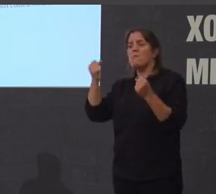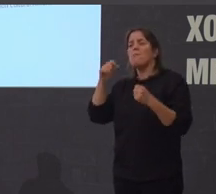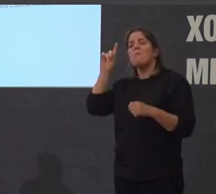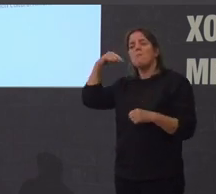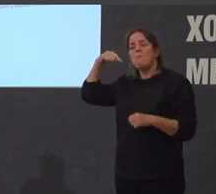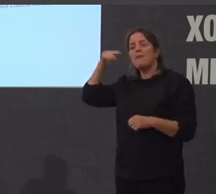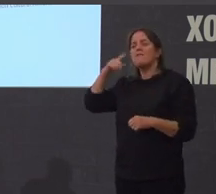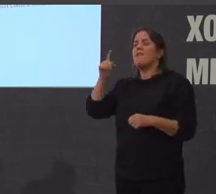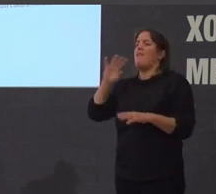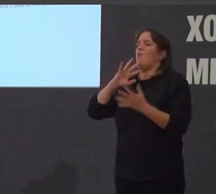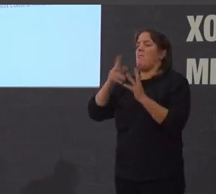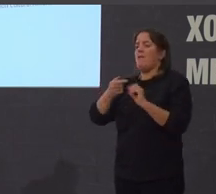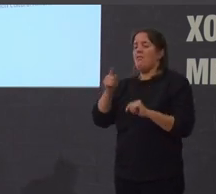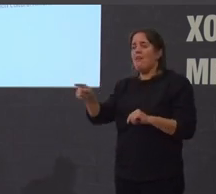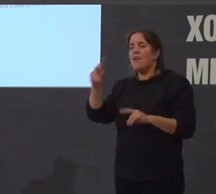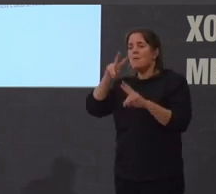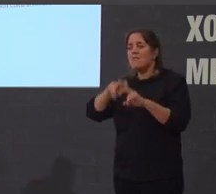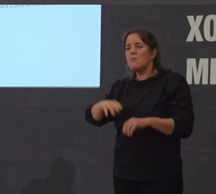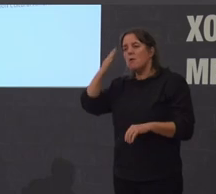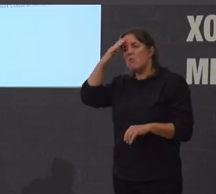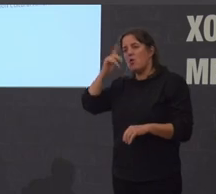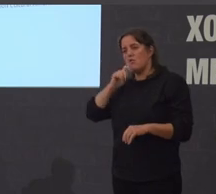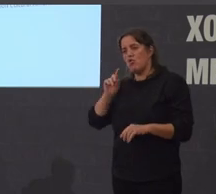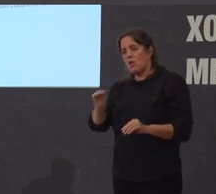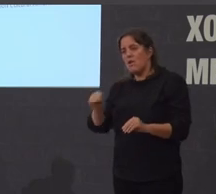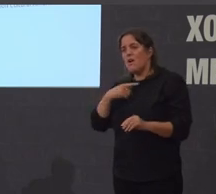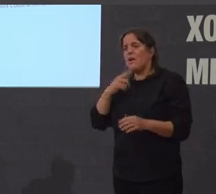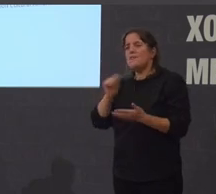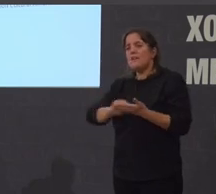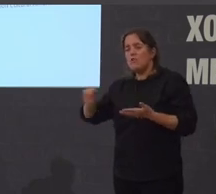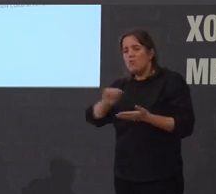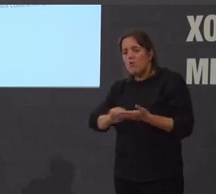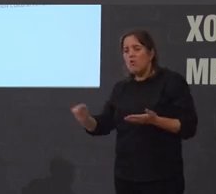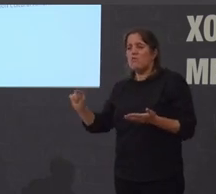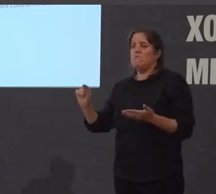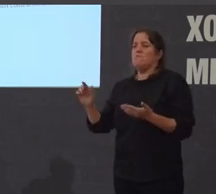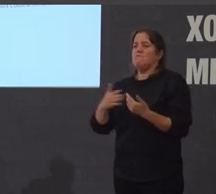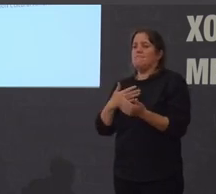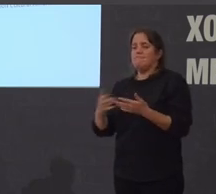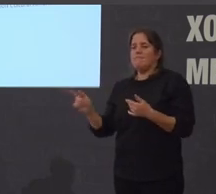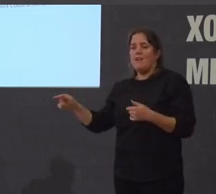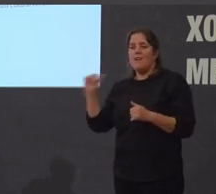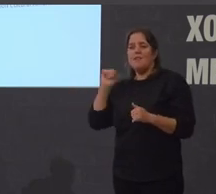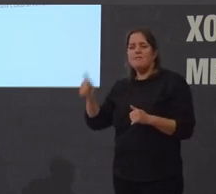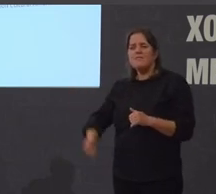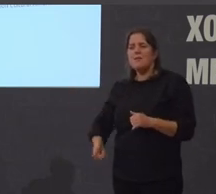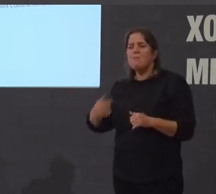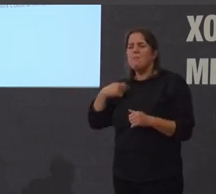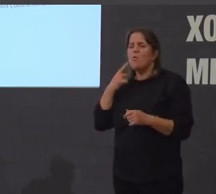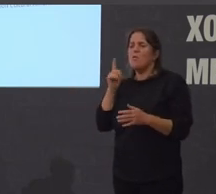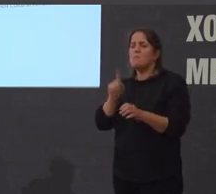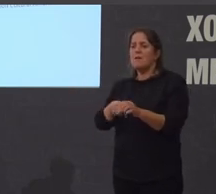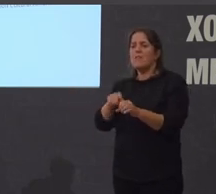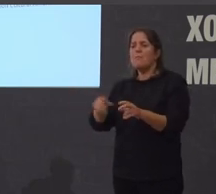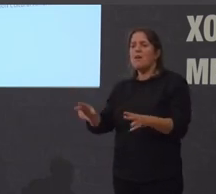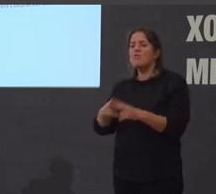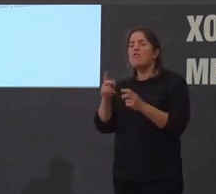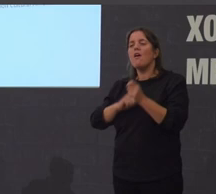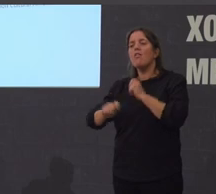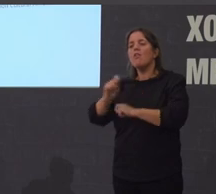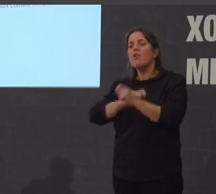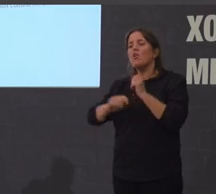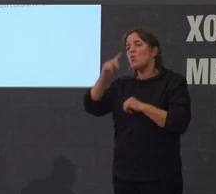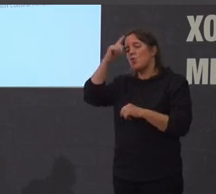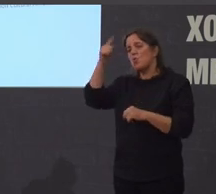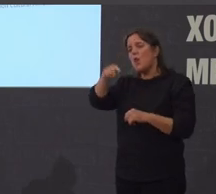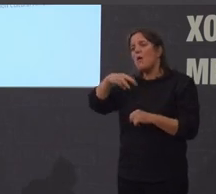ambiental investigador sobre memoria histórica escritor donde siempre participó en asociaciones culturales en